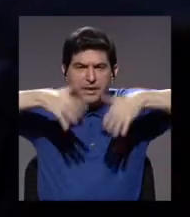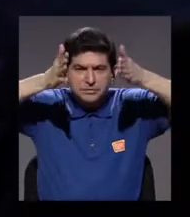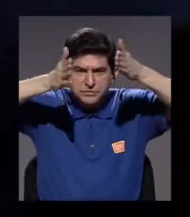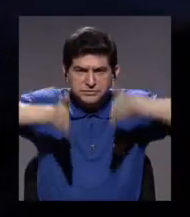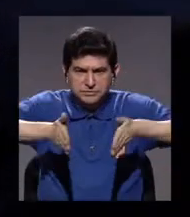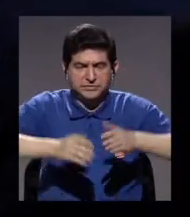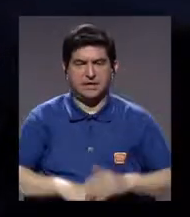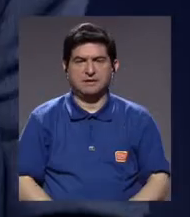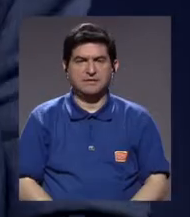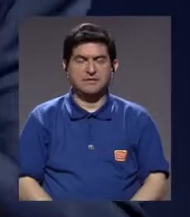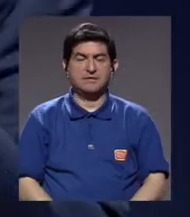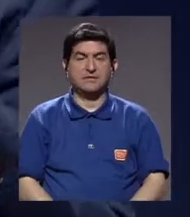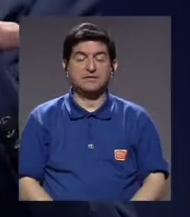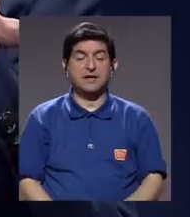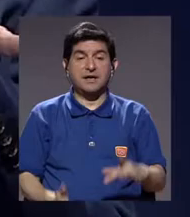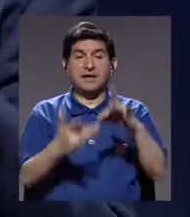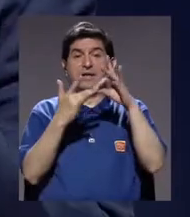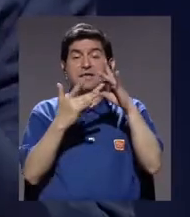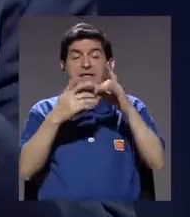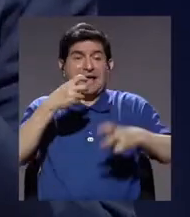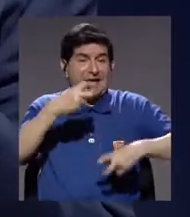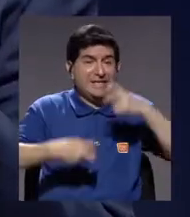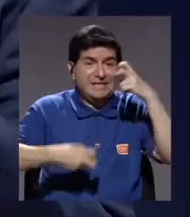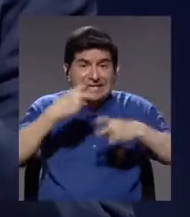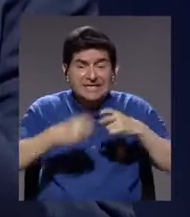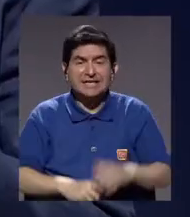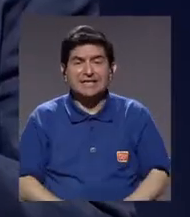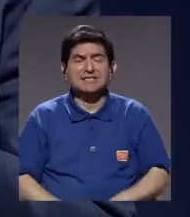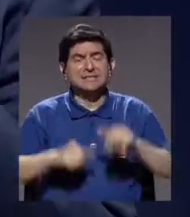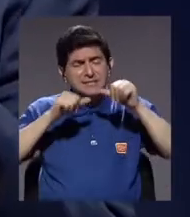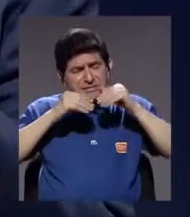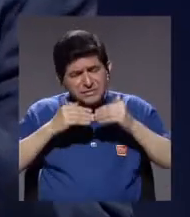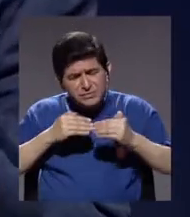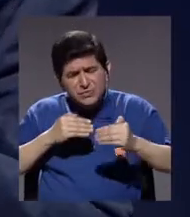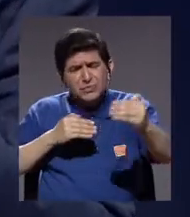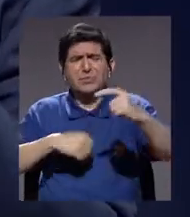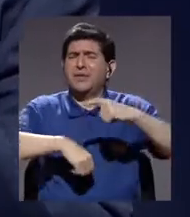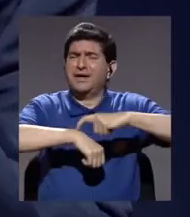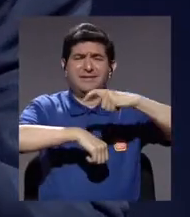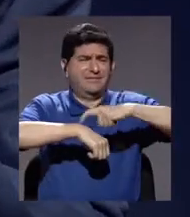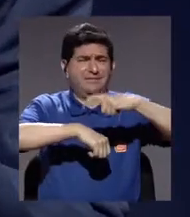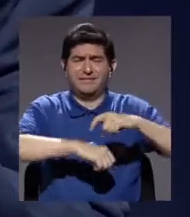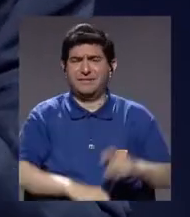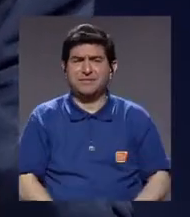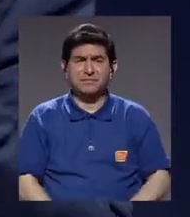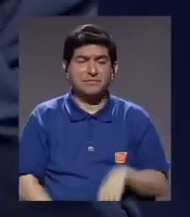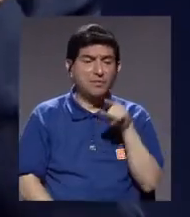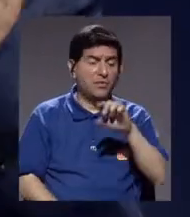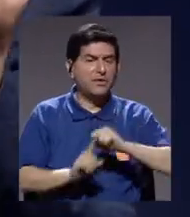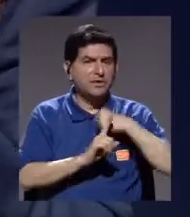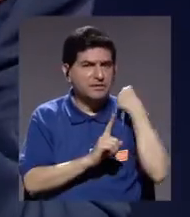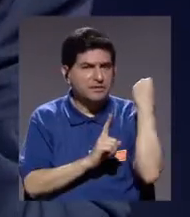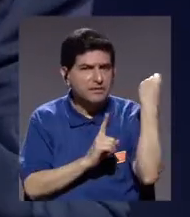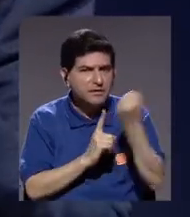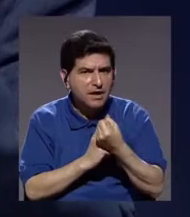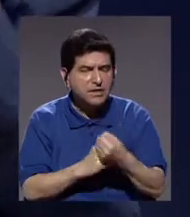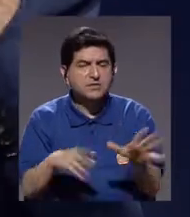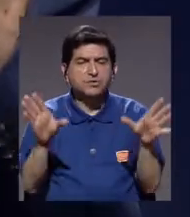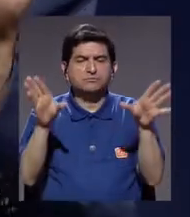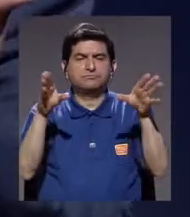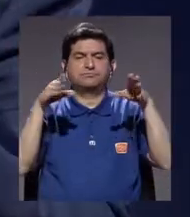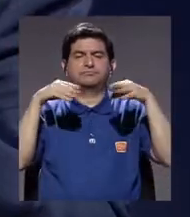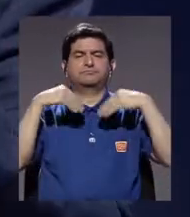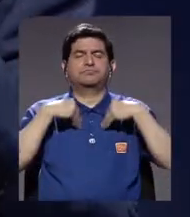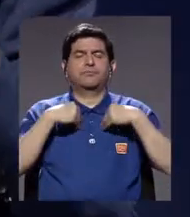justamente prolongadas. Y todo eso fue adoptado por las Naciones Unidas dentro de planes